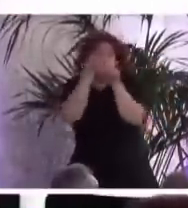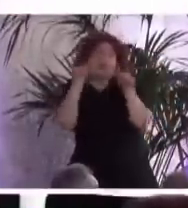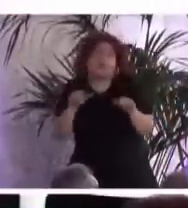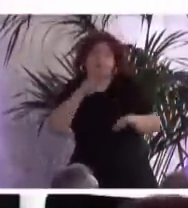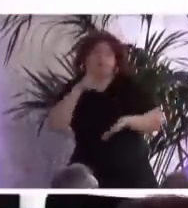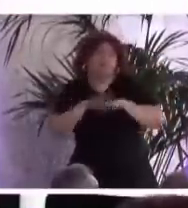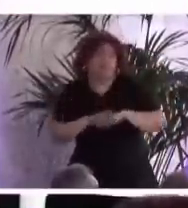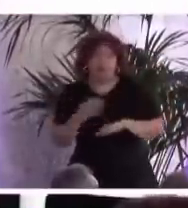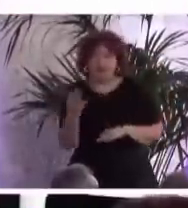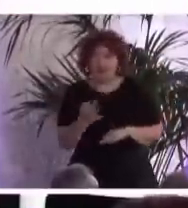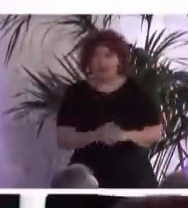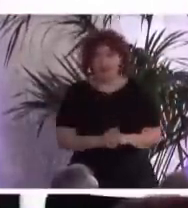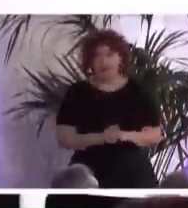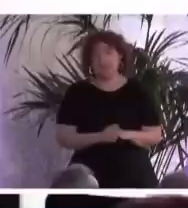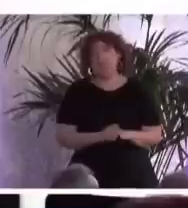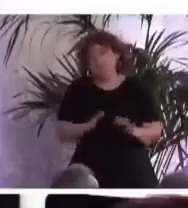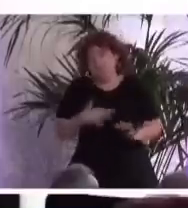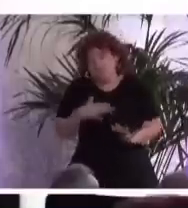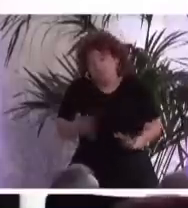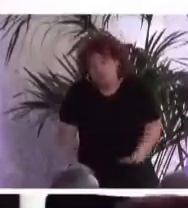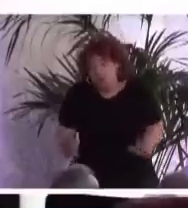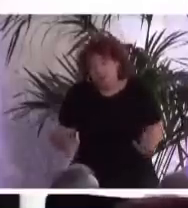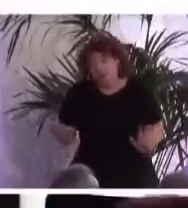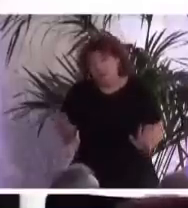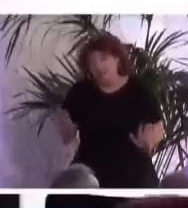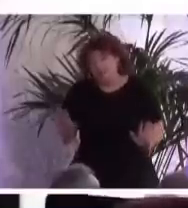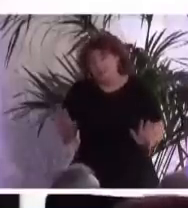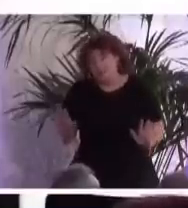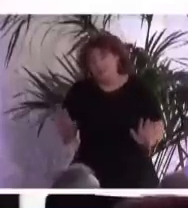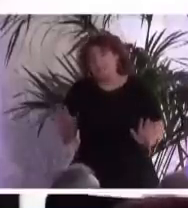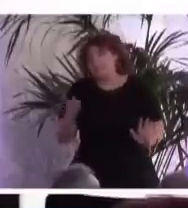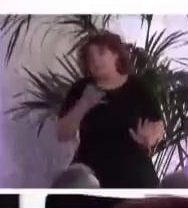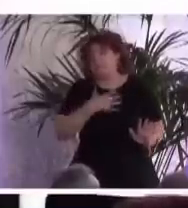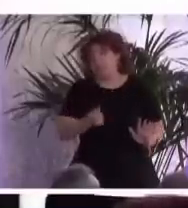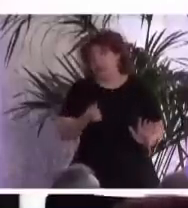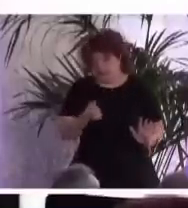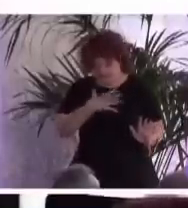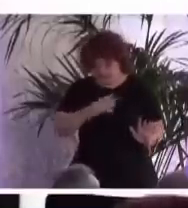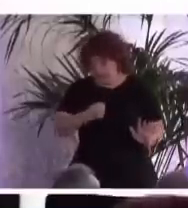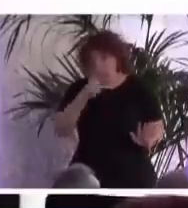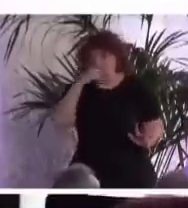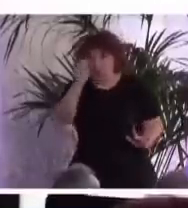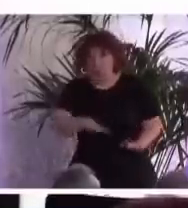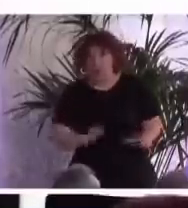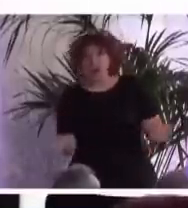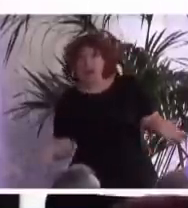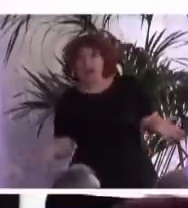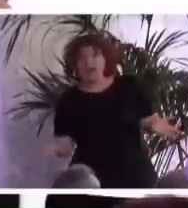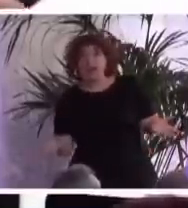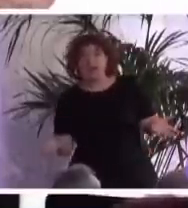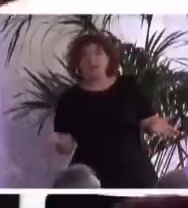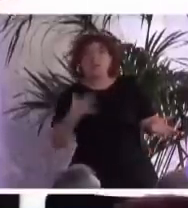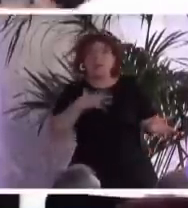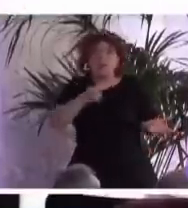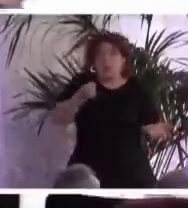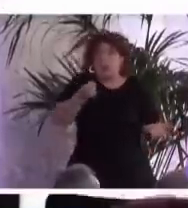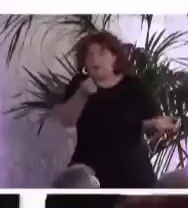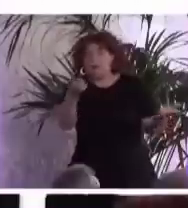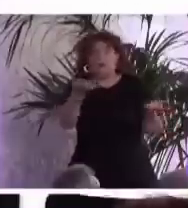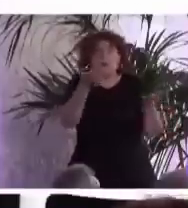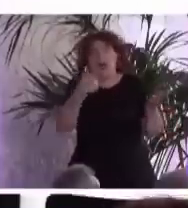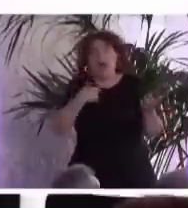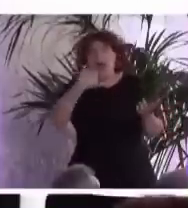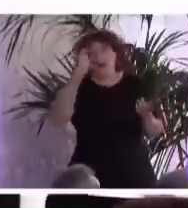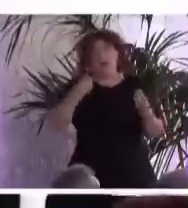Marcos Y puede que tengan razón puede que ser valiente no sirva para nada puede que ser valiente solamente sirva para que te intenten